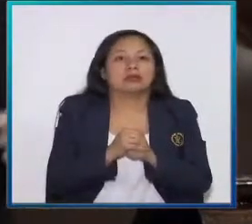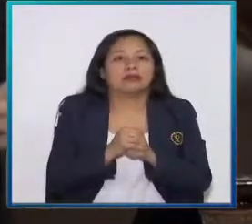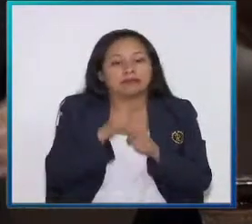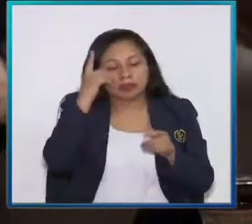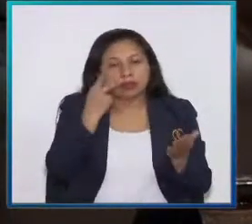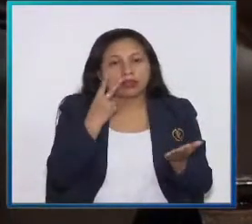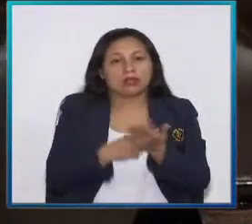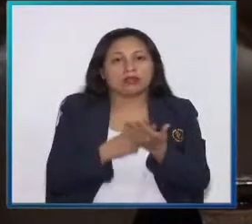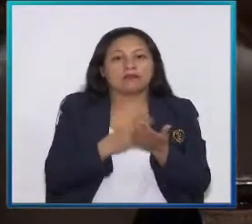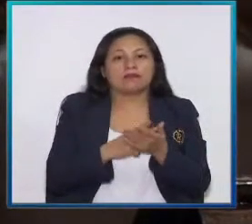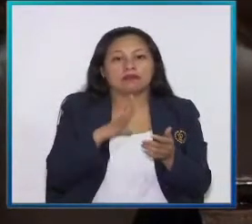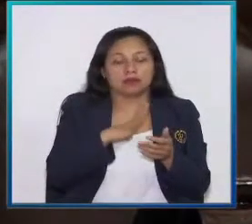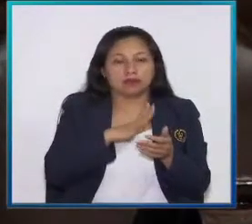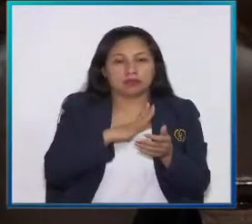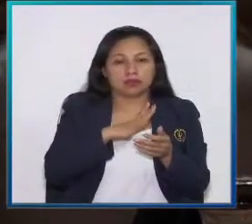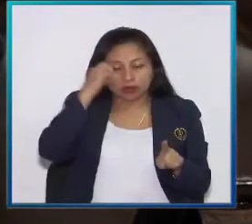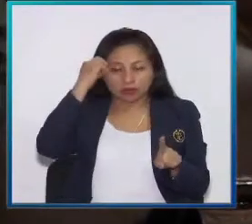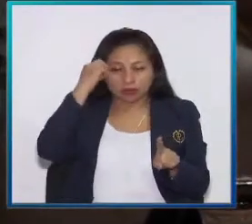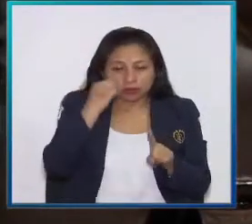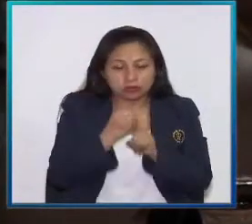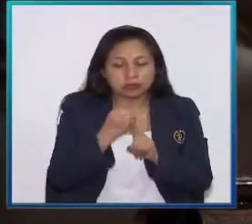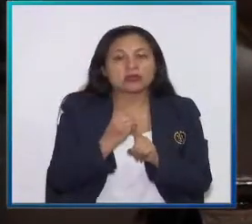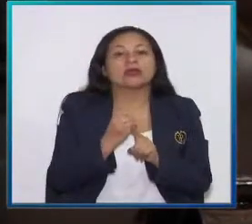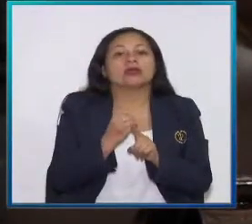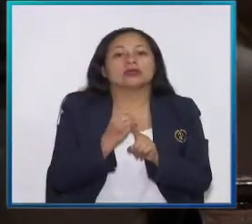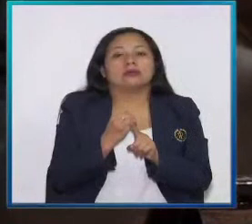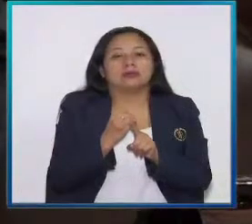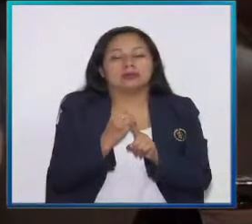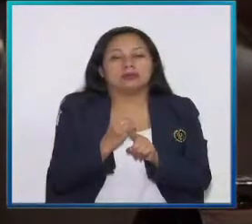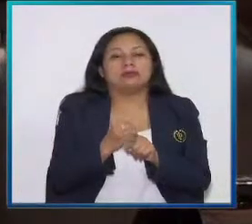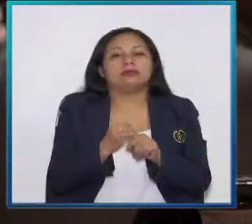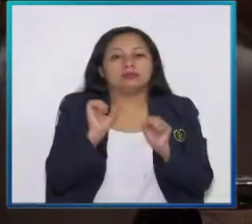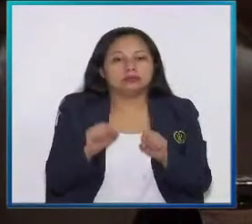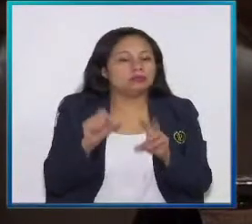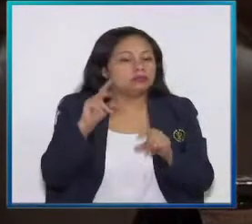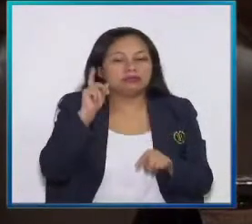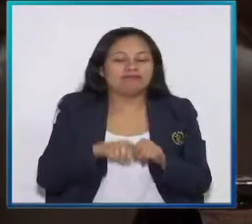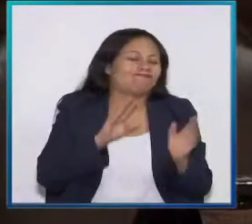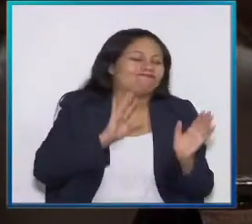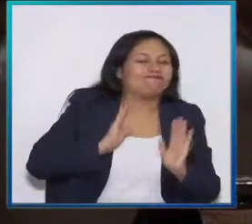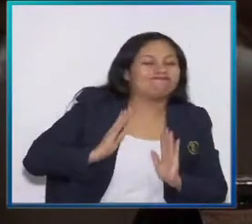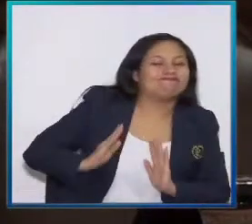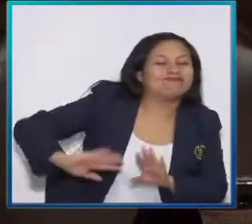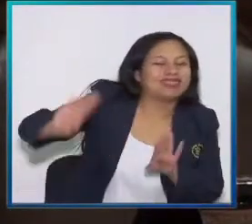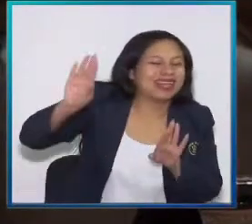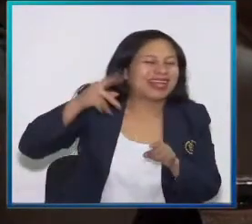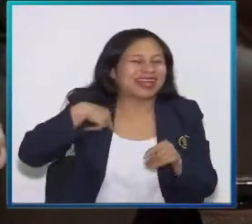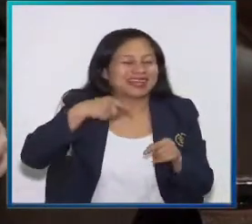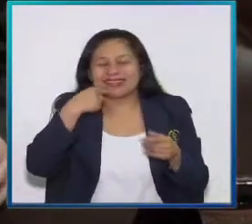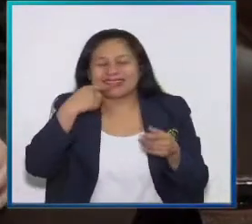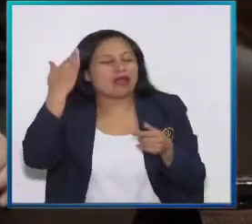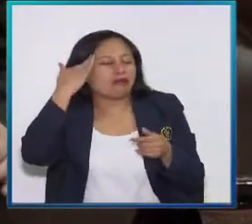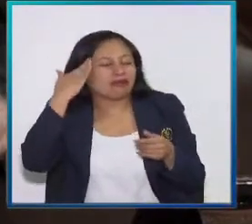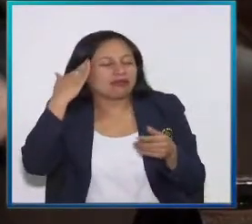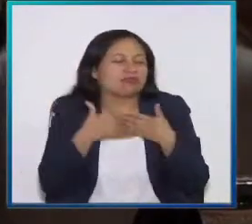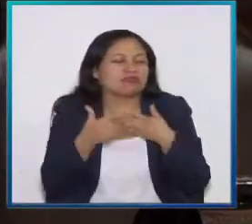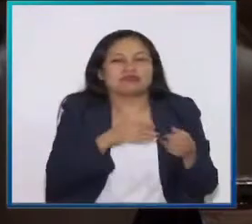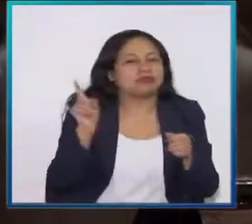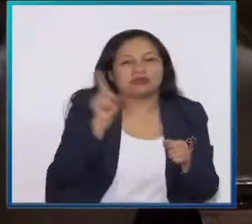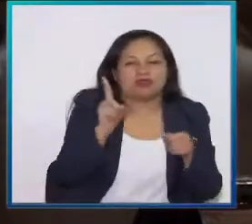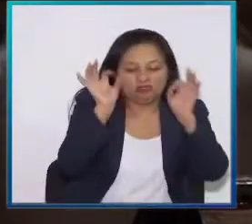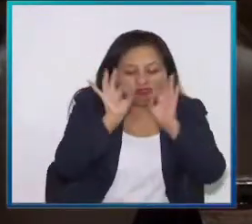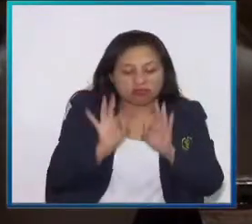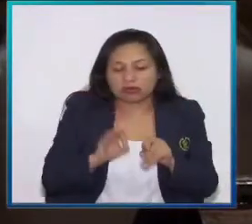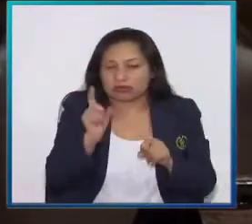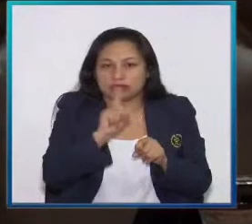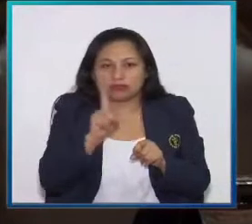pero a la vez también que tengan objetividad y que no se dejen llevar por criterios y